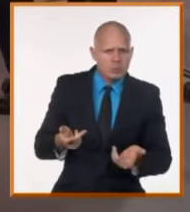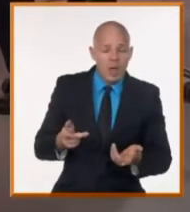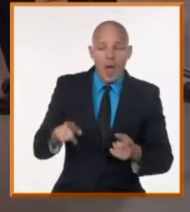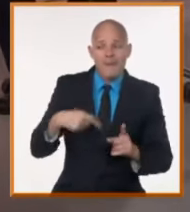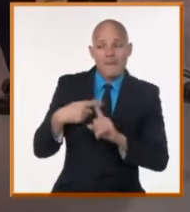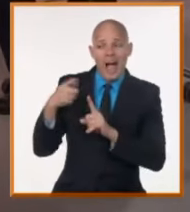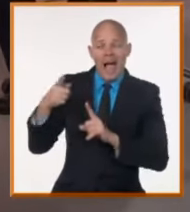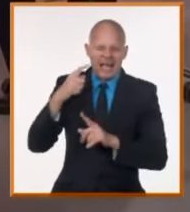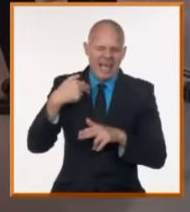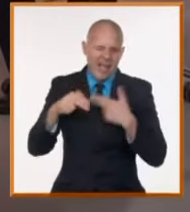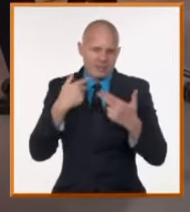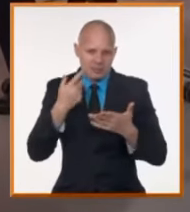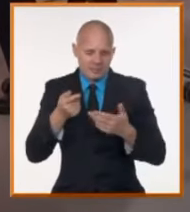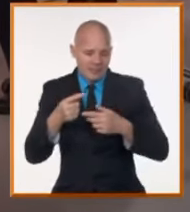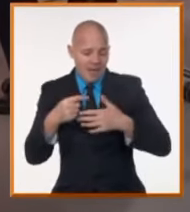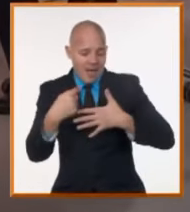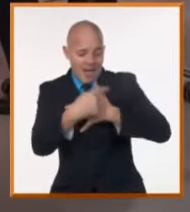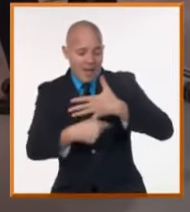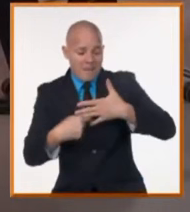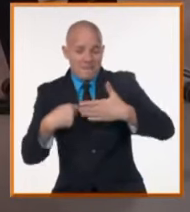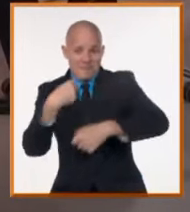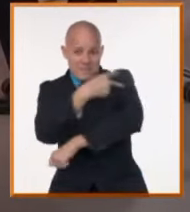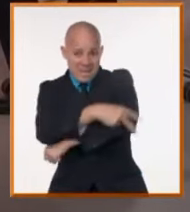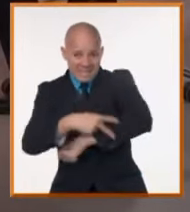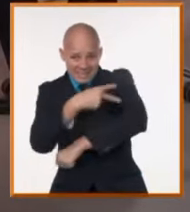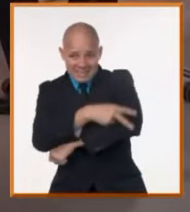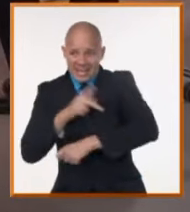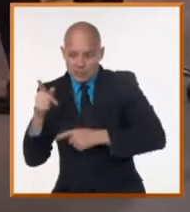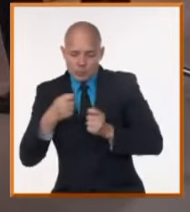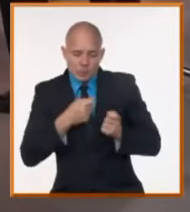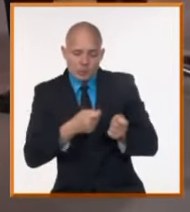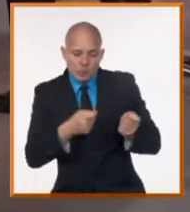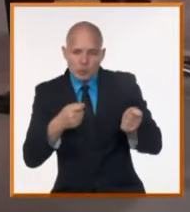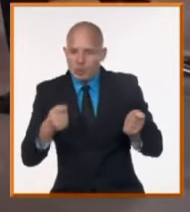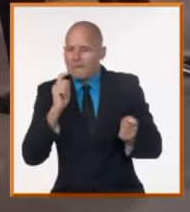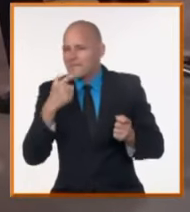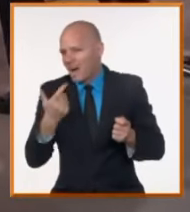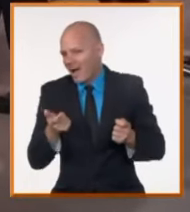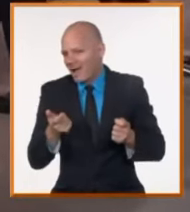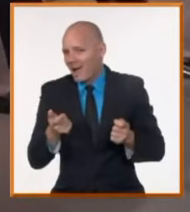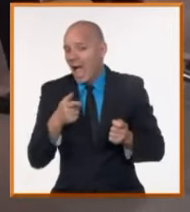lo señalabas ahí cuando veíamos el trabajo de lo que está sucediendo en Venezuela,